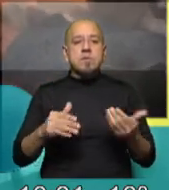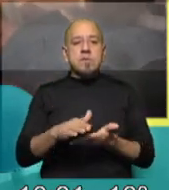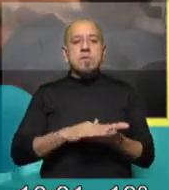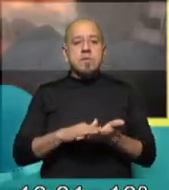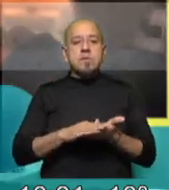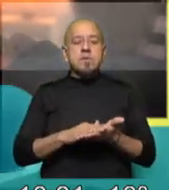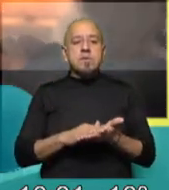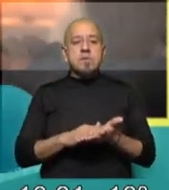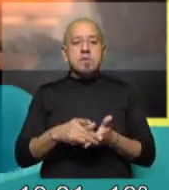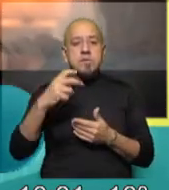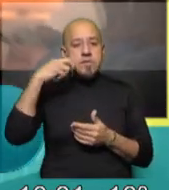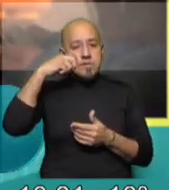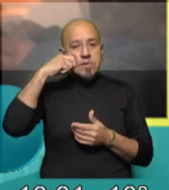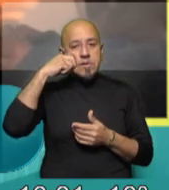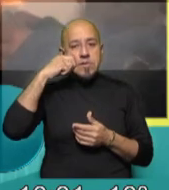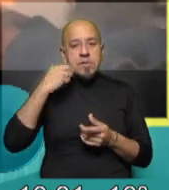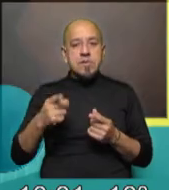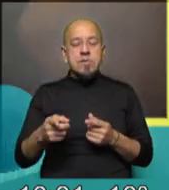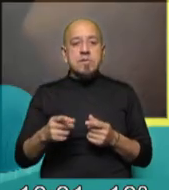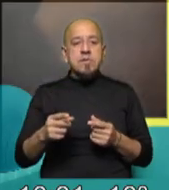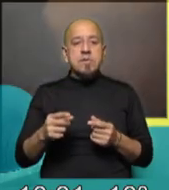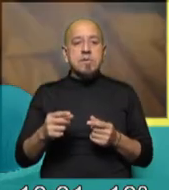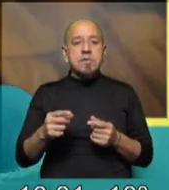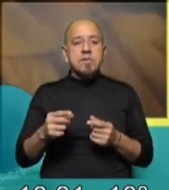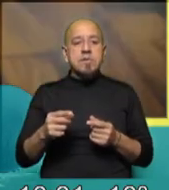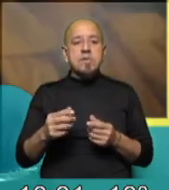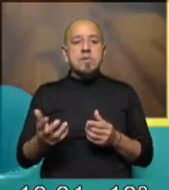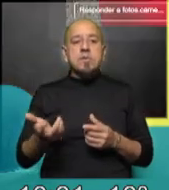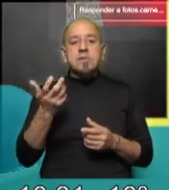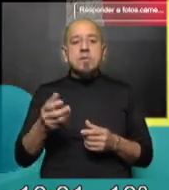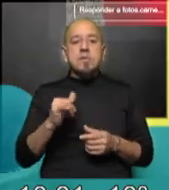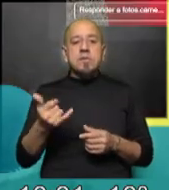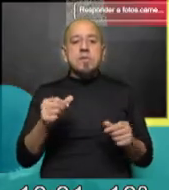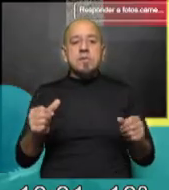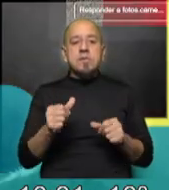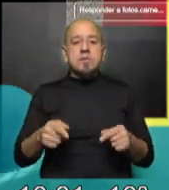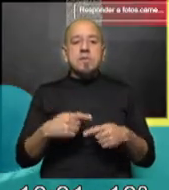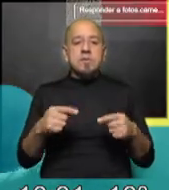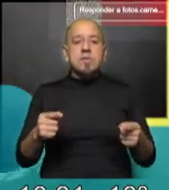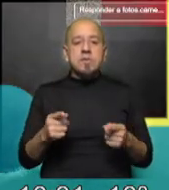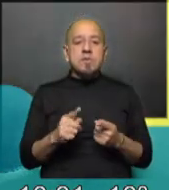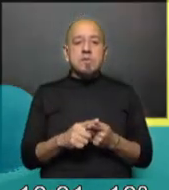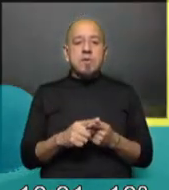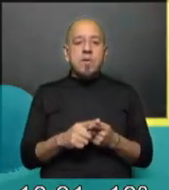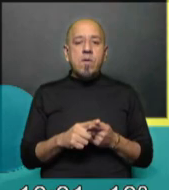pedazo de carne y se pone delante de la cámara y ya genera cosas. Es increíble.